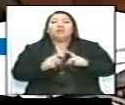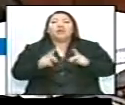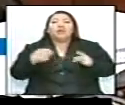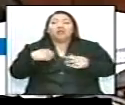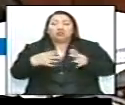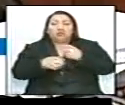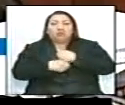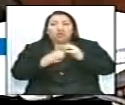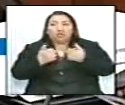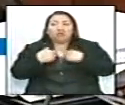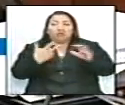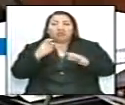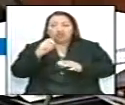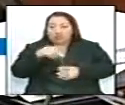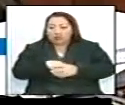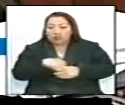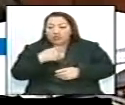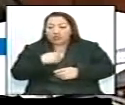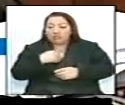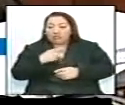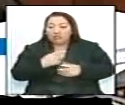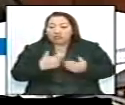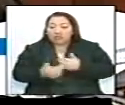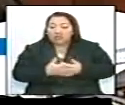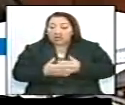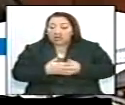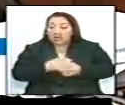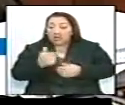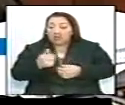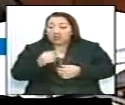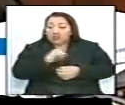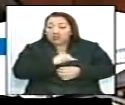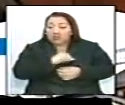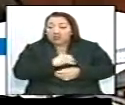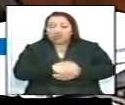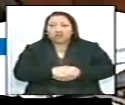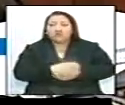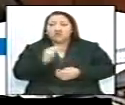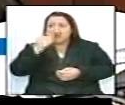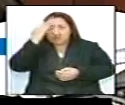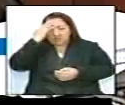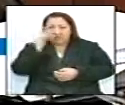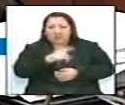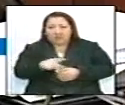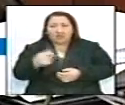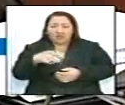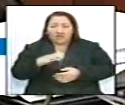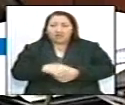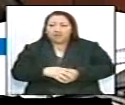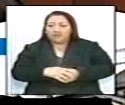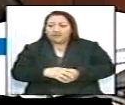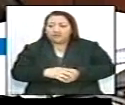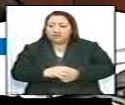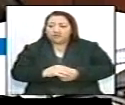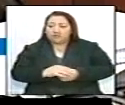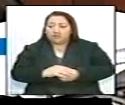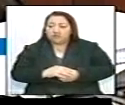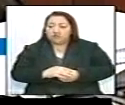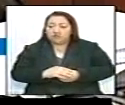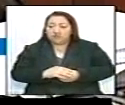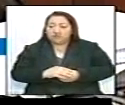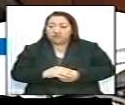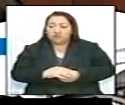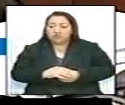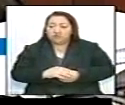el Congreso, tenemos 80 votos y tenemos nuestros allegados en otros organismos. Sí, sabemos que hay allegados en otros organismos.